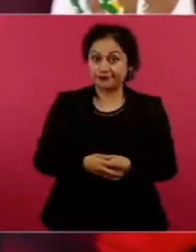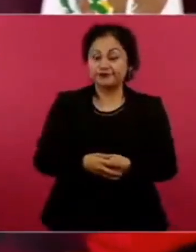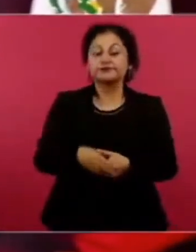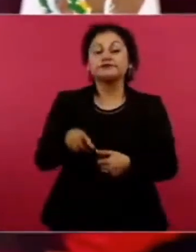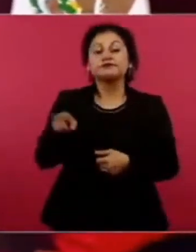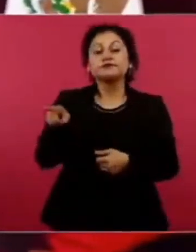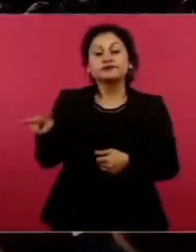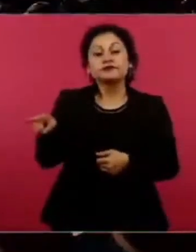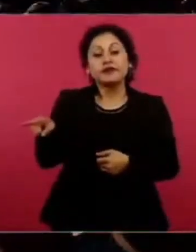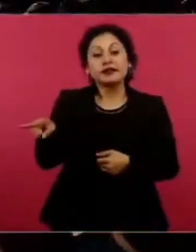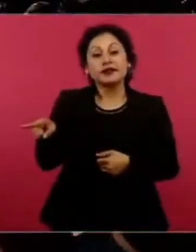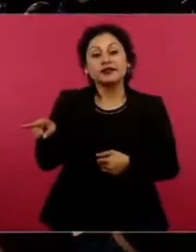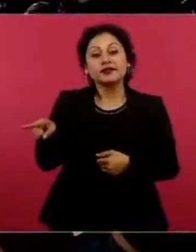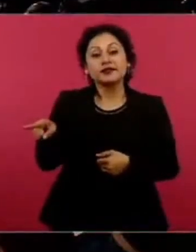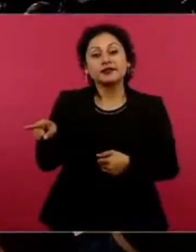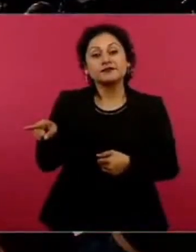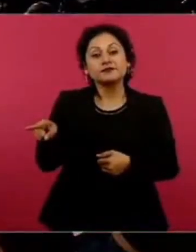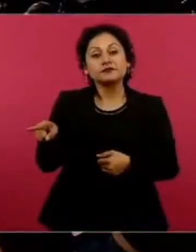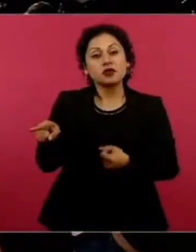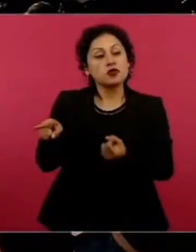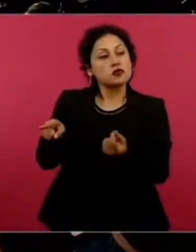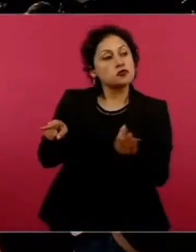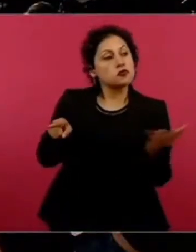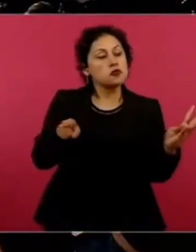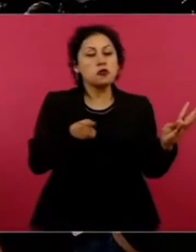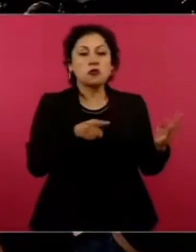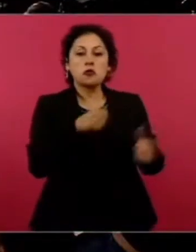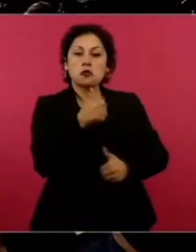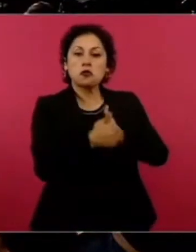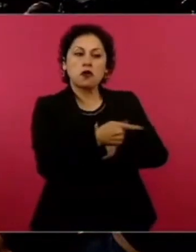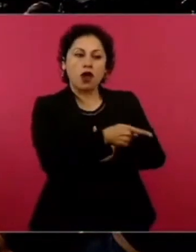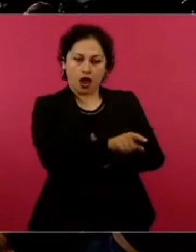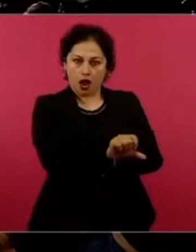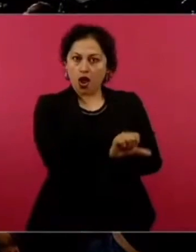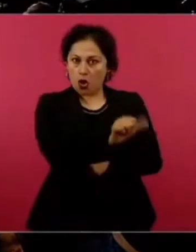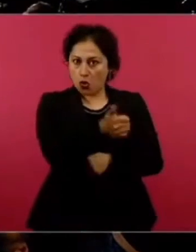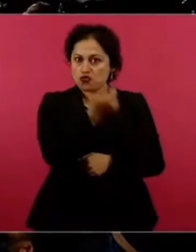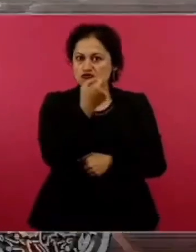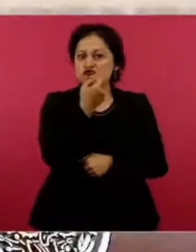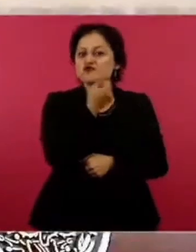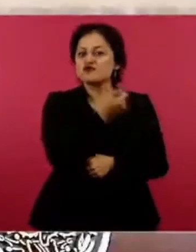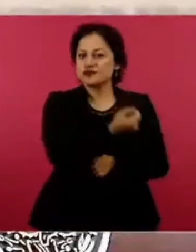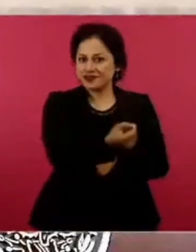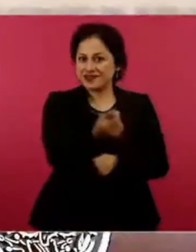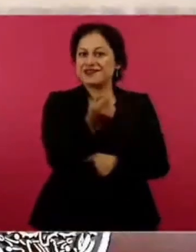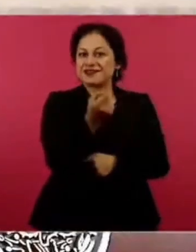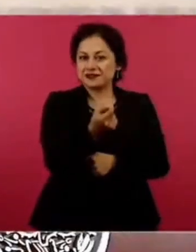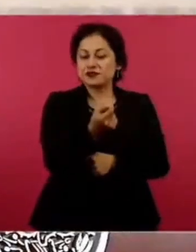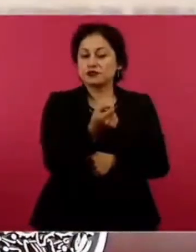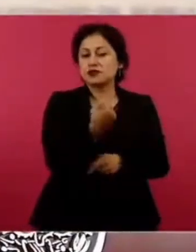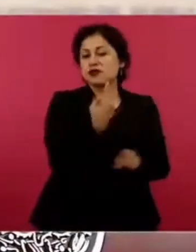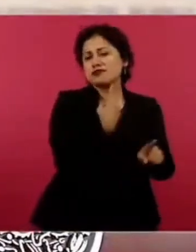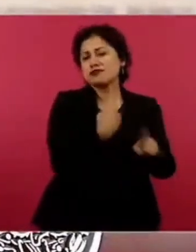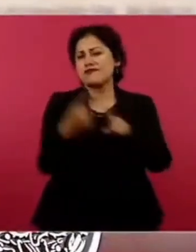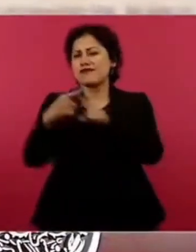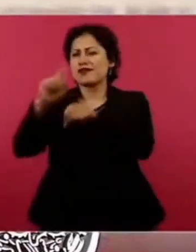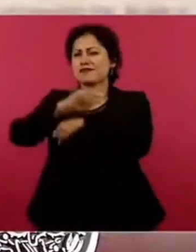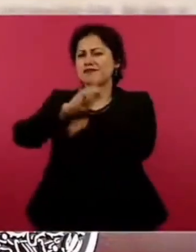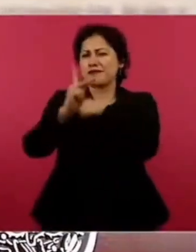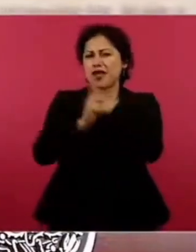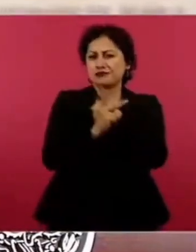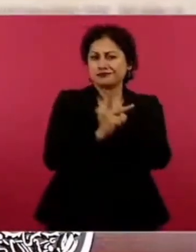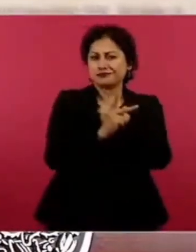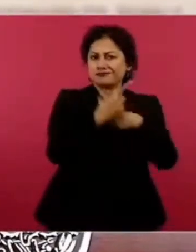superó a talentosos niños de más de 40 países.